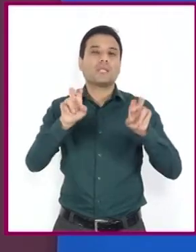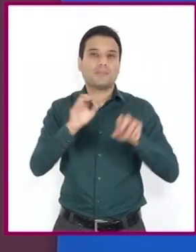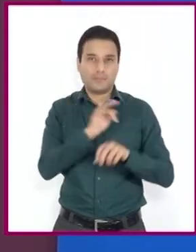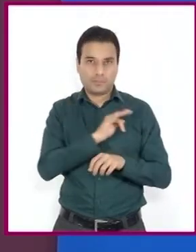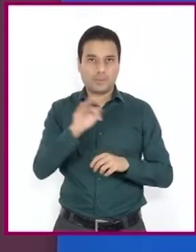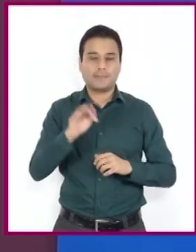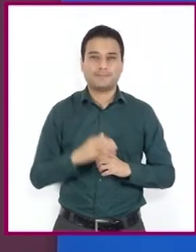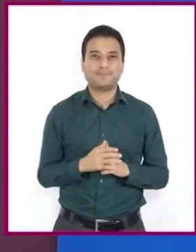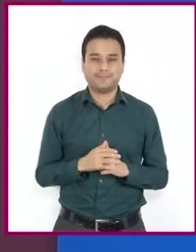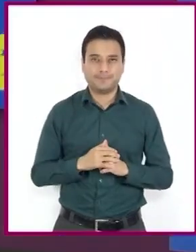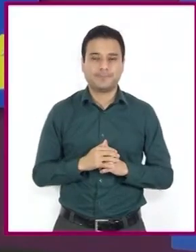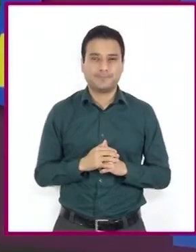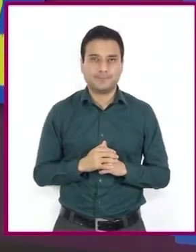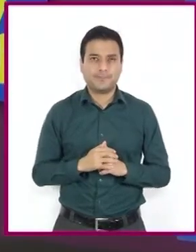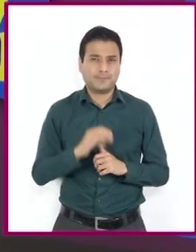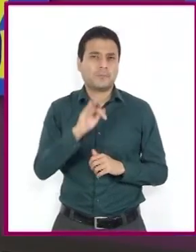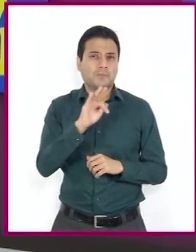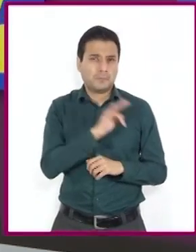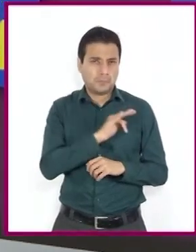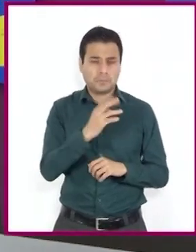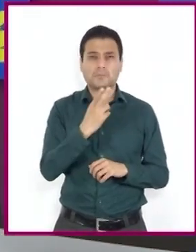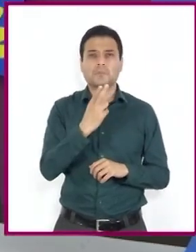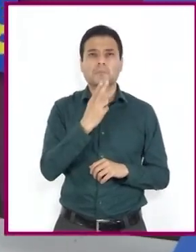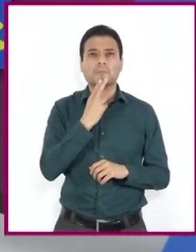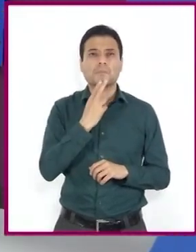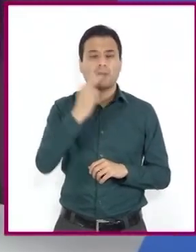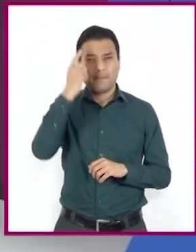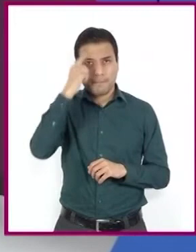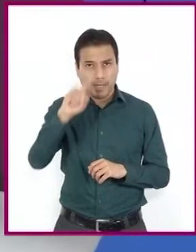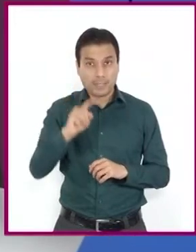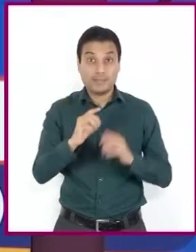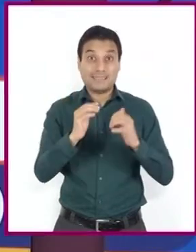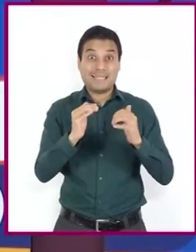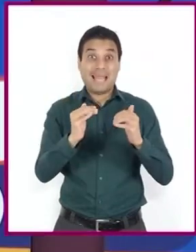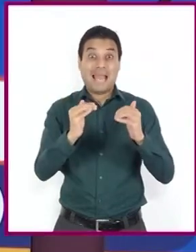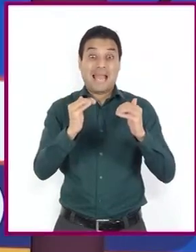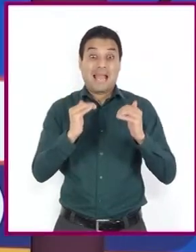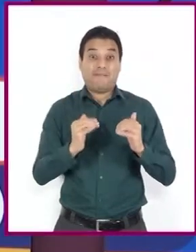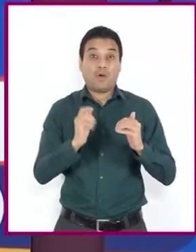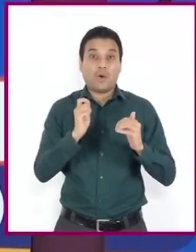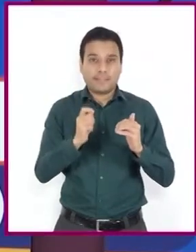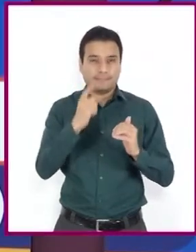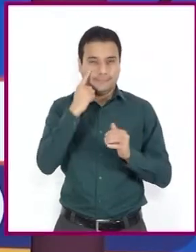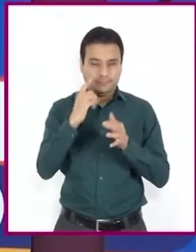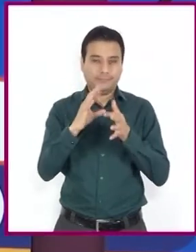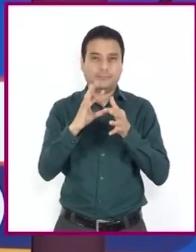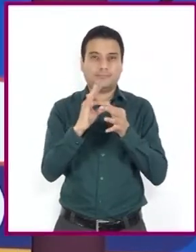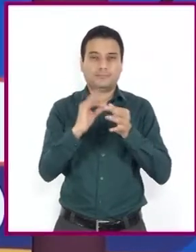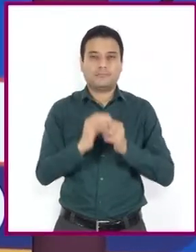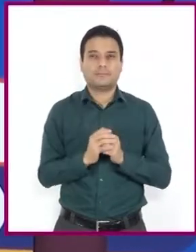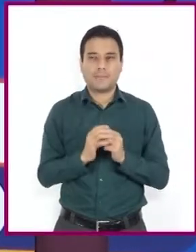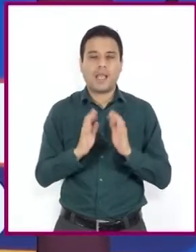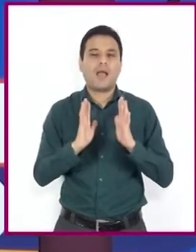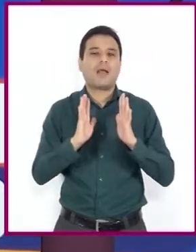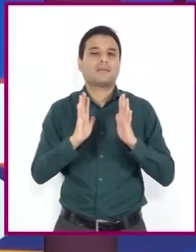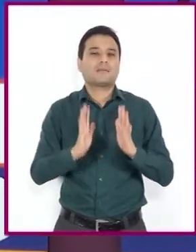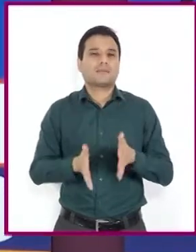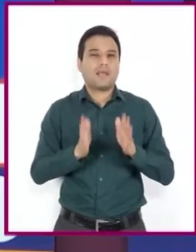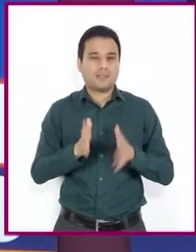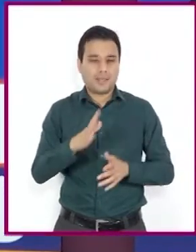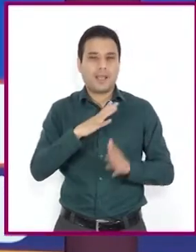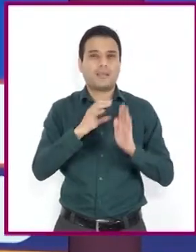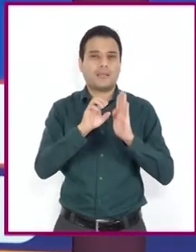otro. Y pueden usarse también para adelantar lo que sigue. Aquí encontré un ejemplo de párrafo